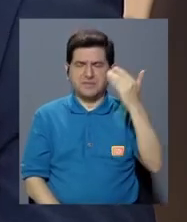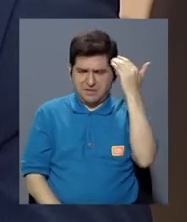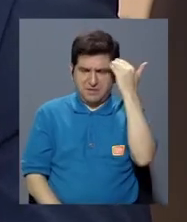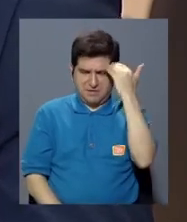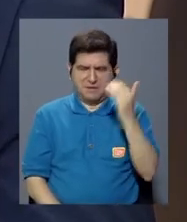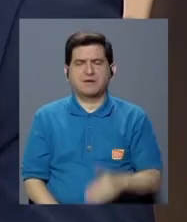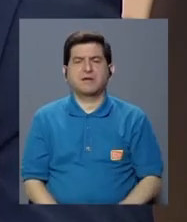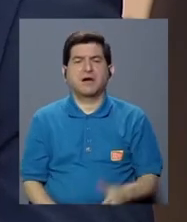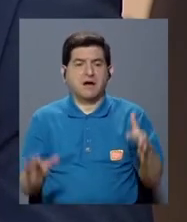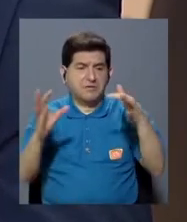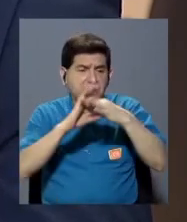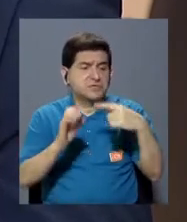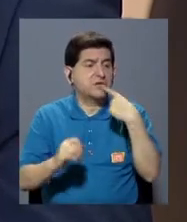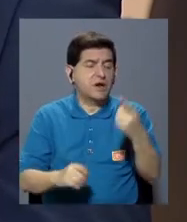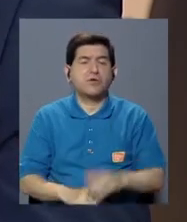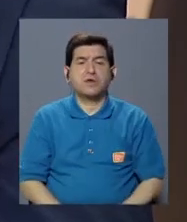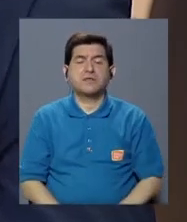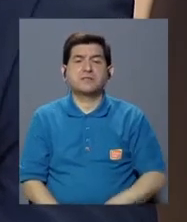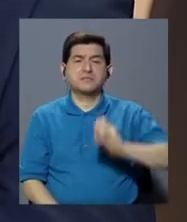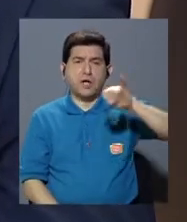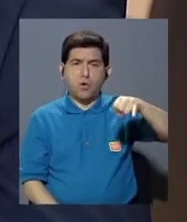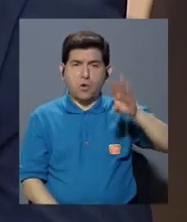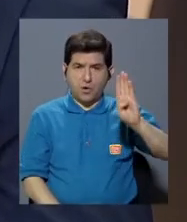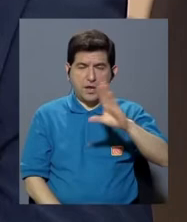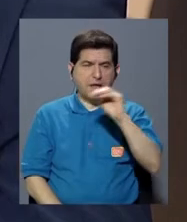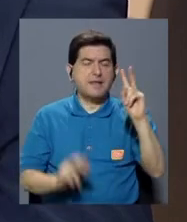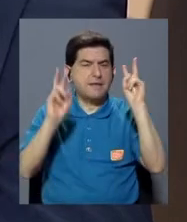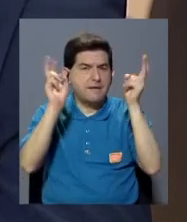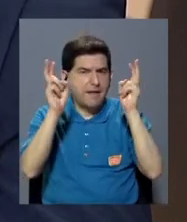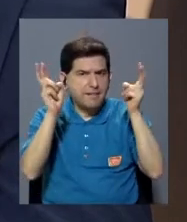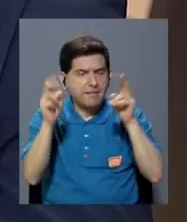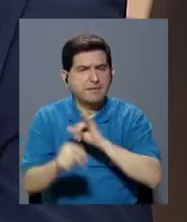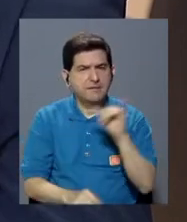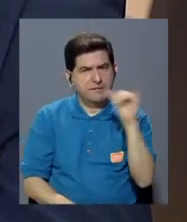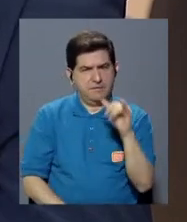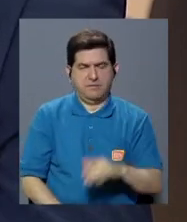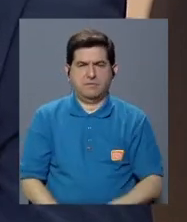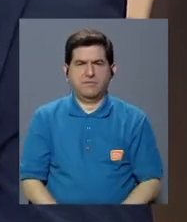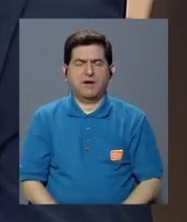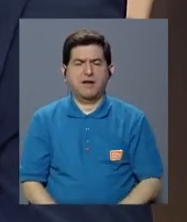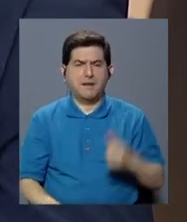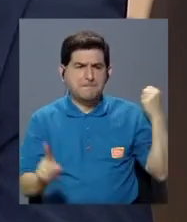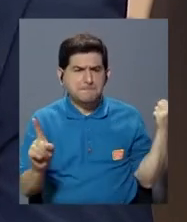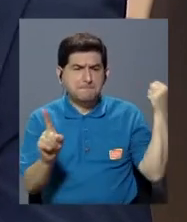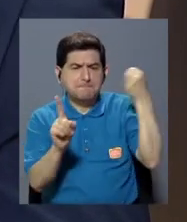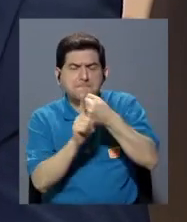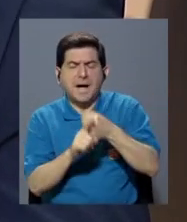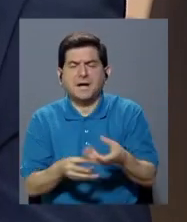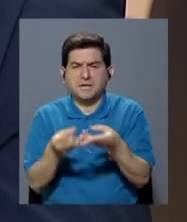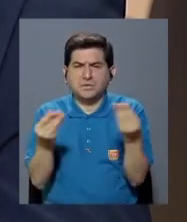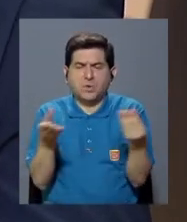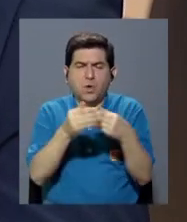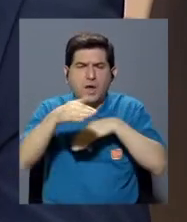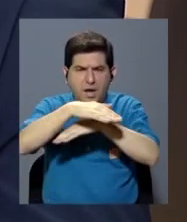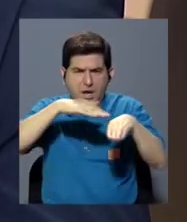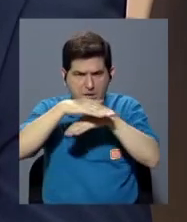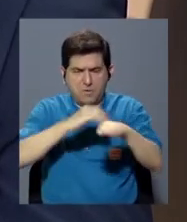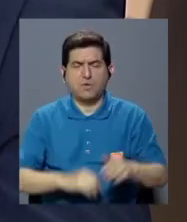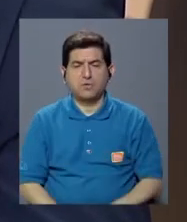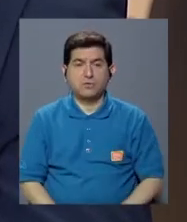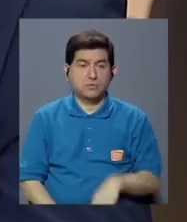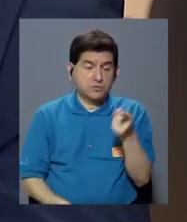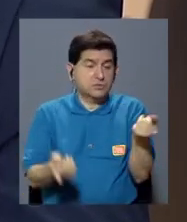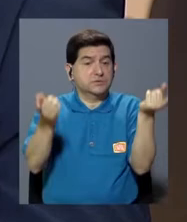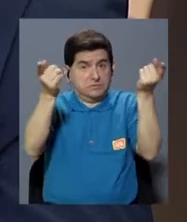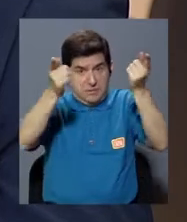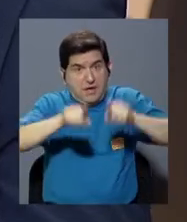en relación con lo que don Jorge menciona, ¿verdad? Y también el tema de el impacto en la canasta básica que